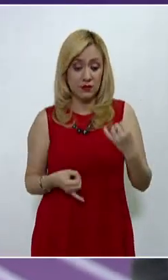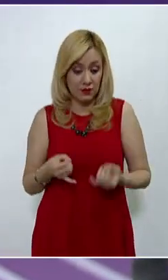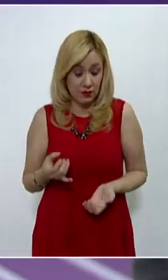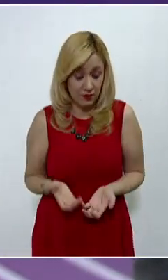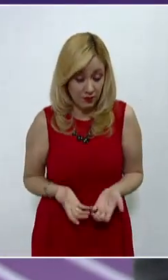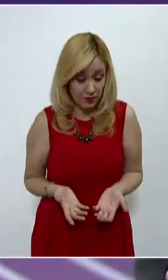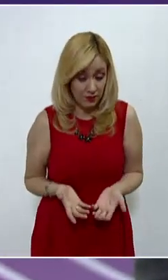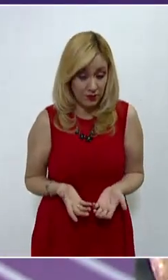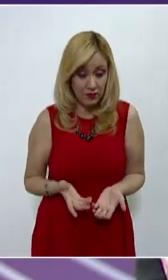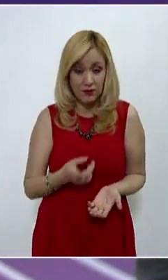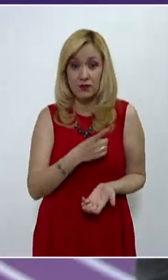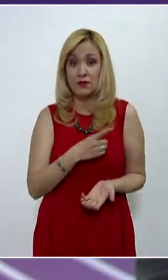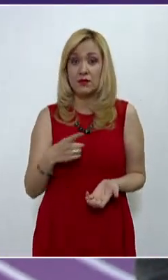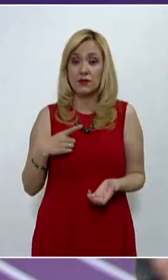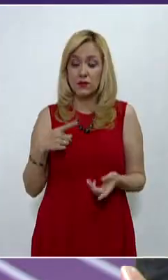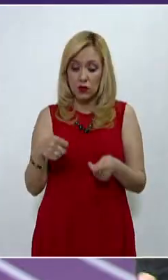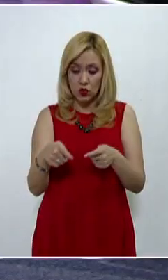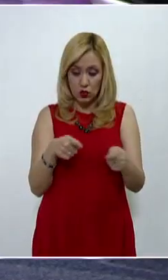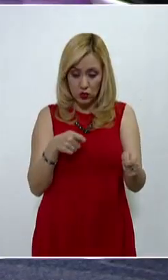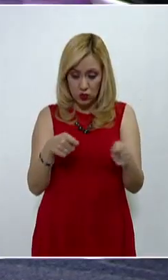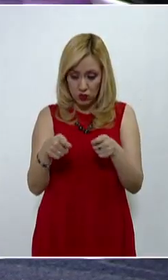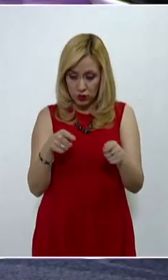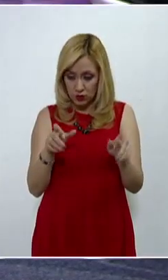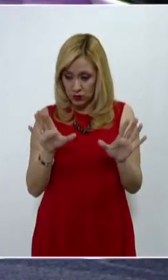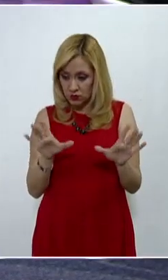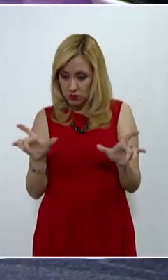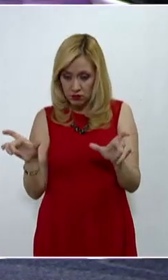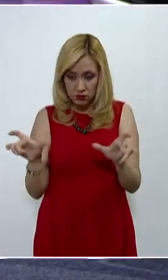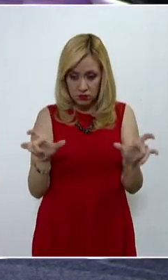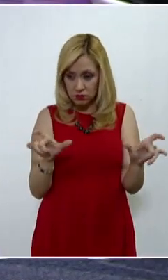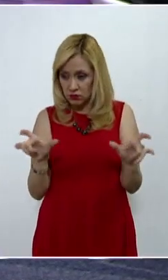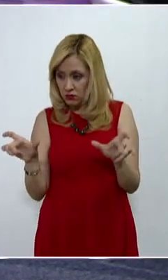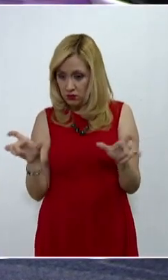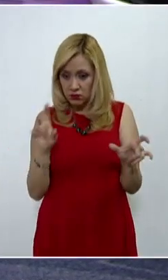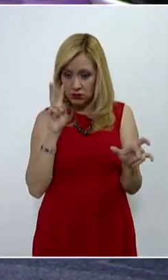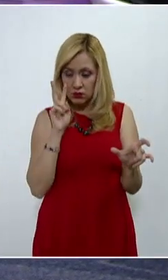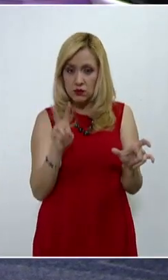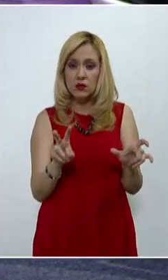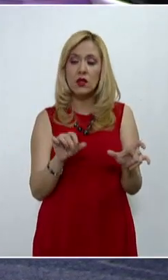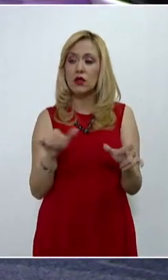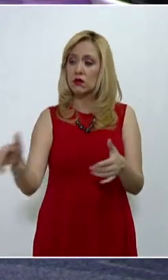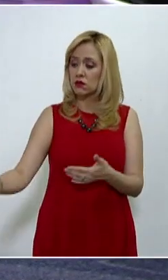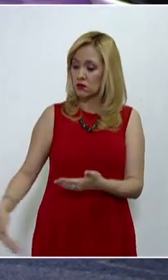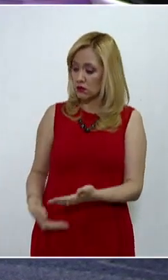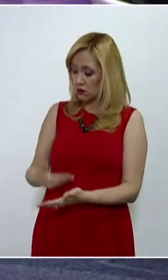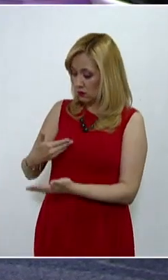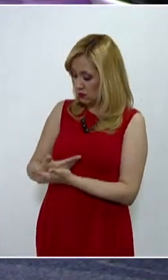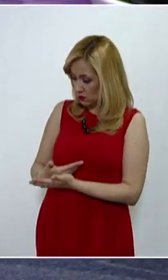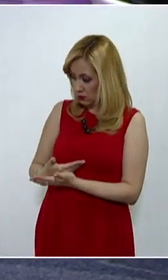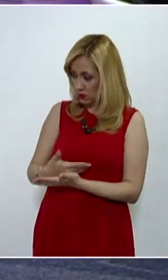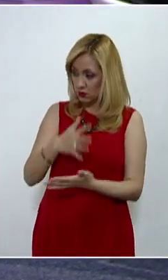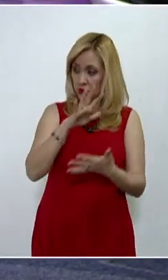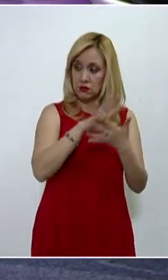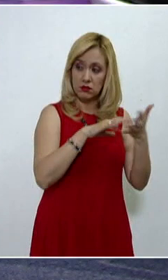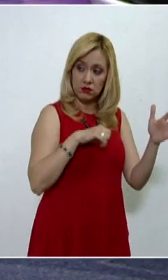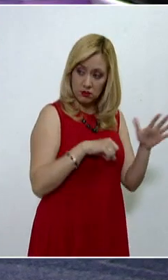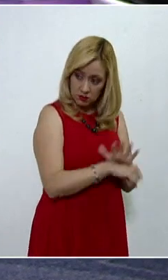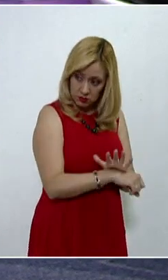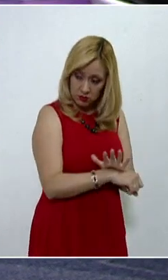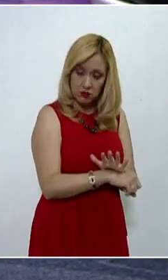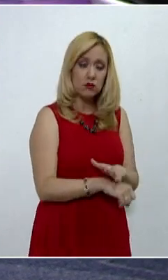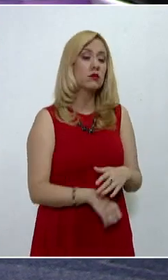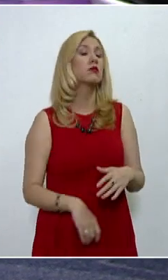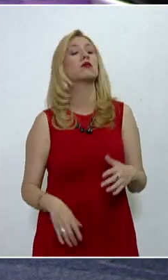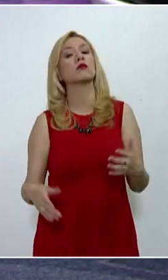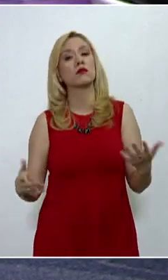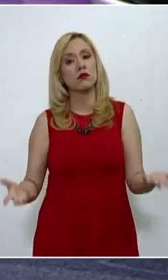desarrollar una función de control estricto frente a la solicitud de la medida extrema, prisión preventiva,